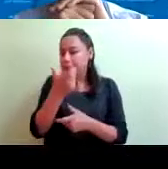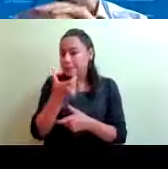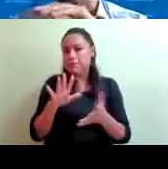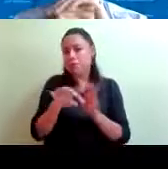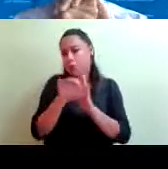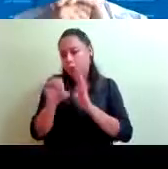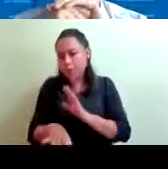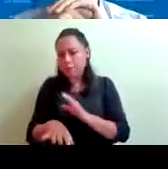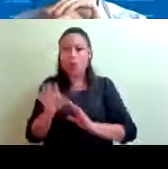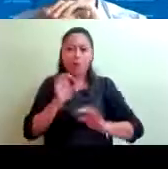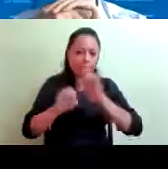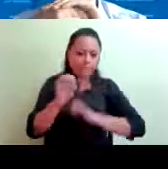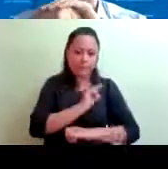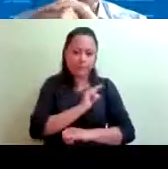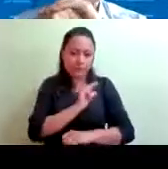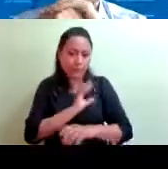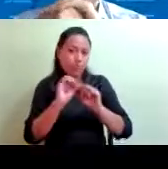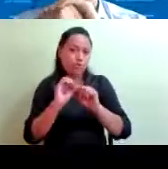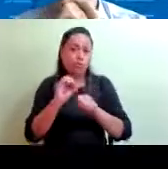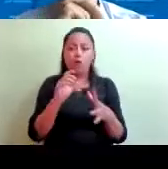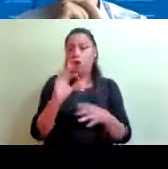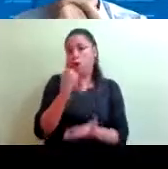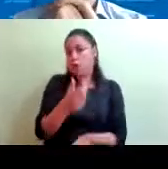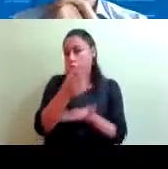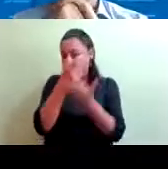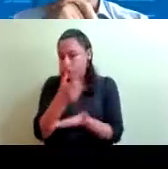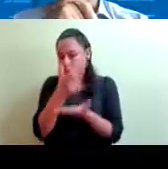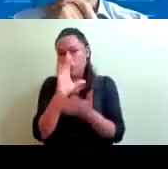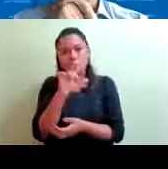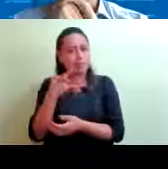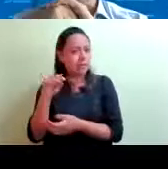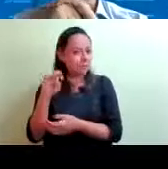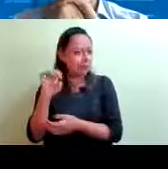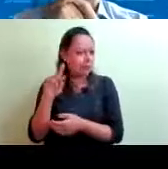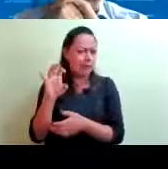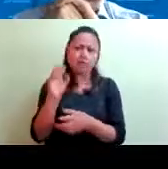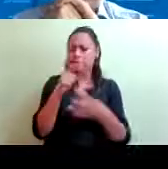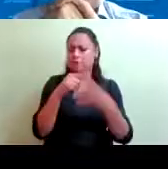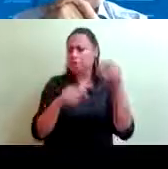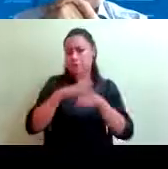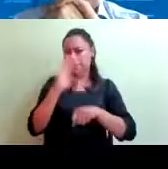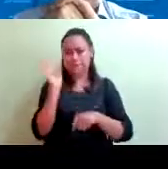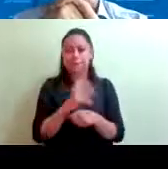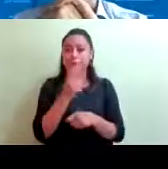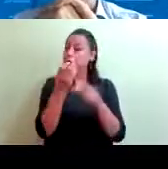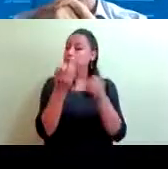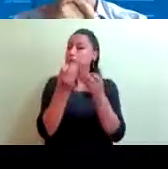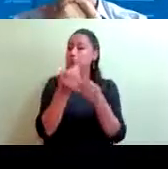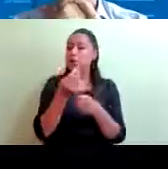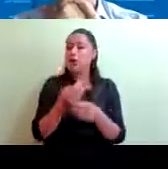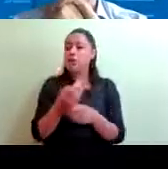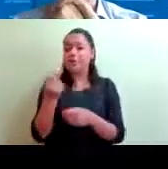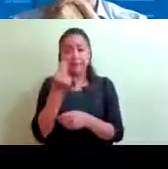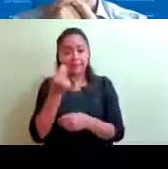como de fondos climáticos y otros instrumentos. Y hay un trabajo muy importante que hacer